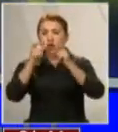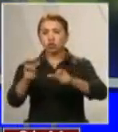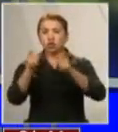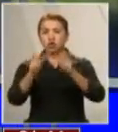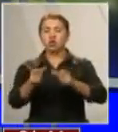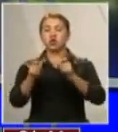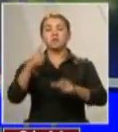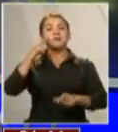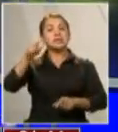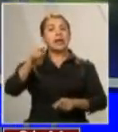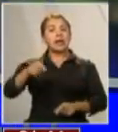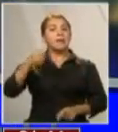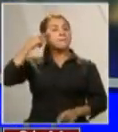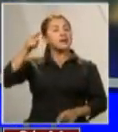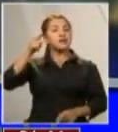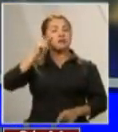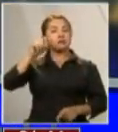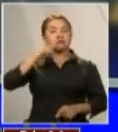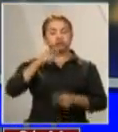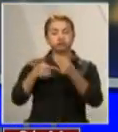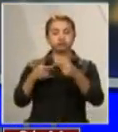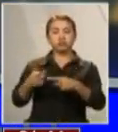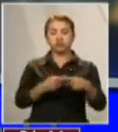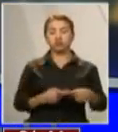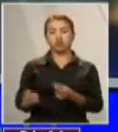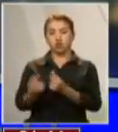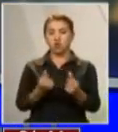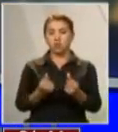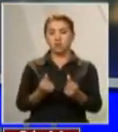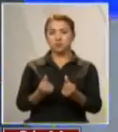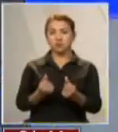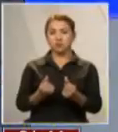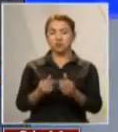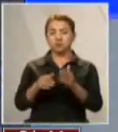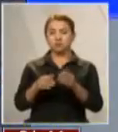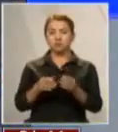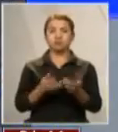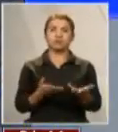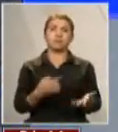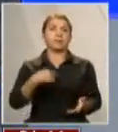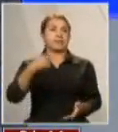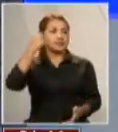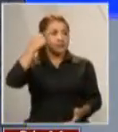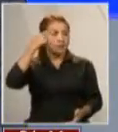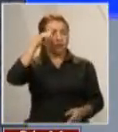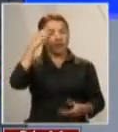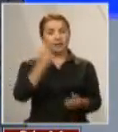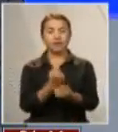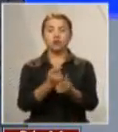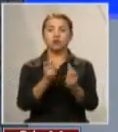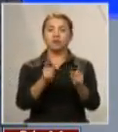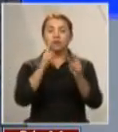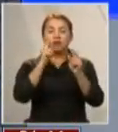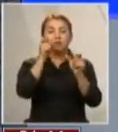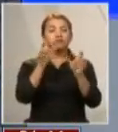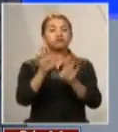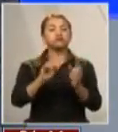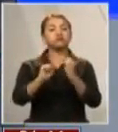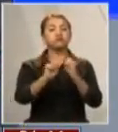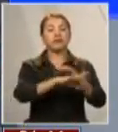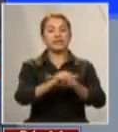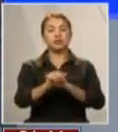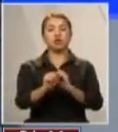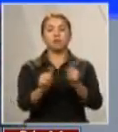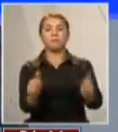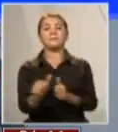porque considera que por sus características socioeconómicas sería más probable ¿Queremos que Carabineros se dedique a prevenir el delito o queremos que solamente Carabineros se dedique